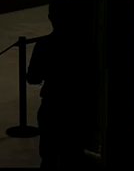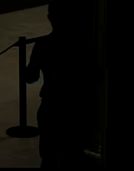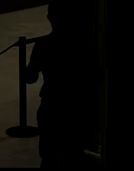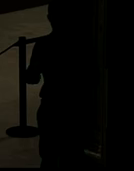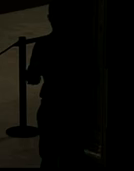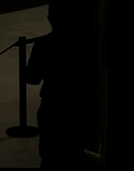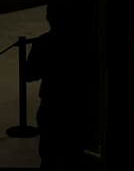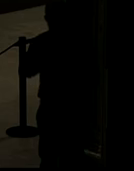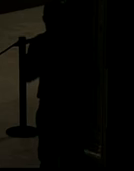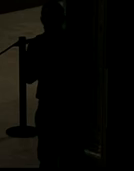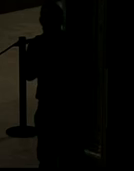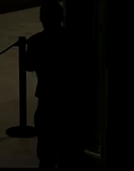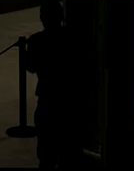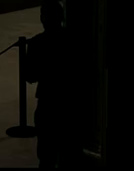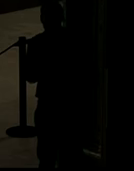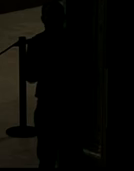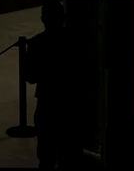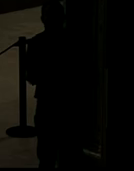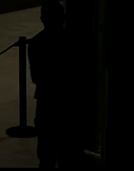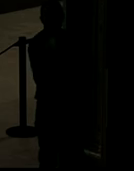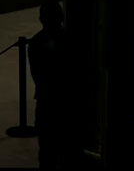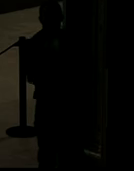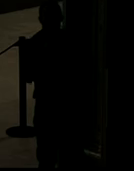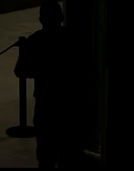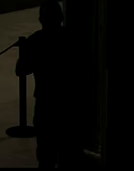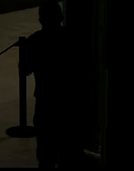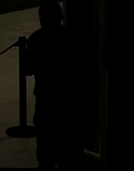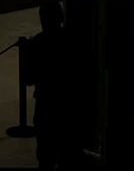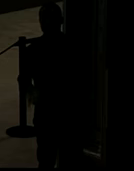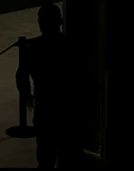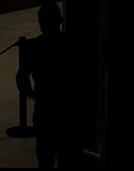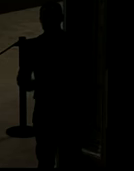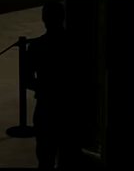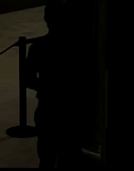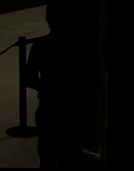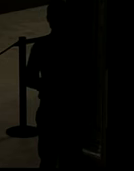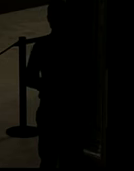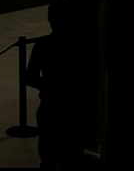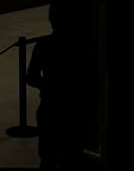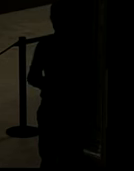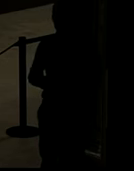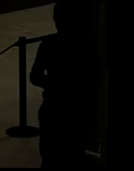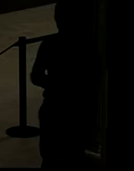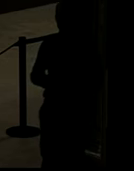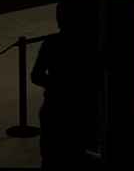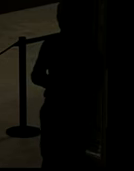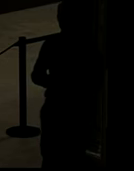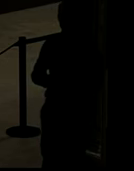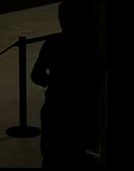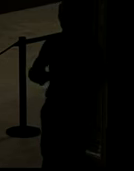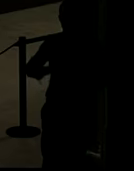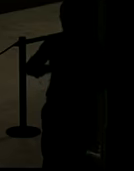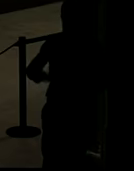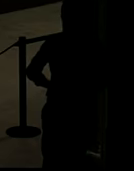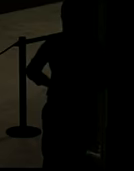A lo mejor dentro de 10 años te preguntas, ¿por qué no lo hice? in vitro es muy dura, ¿eh? Hay que estar 100%